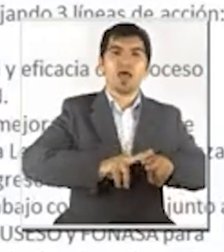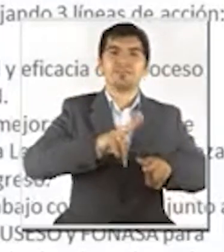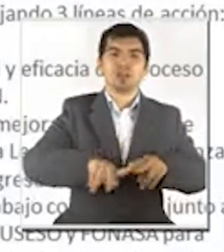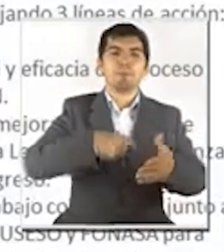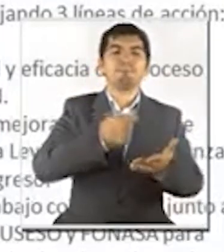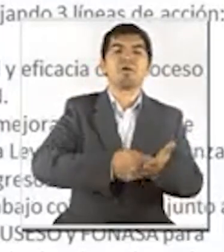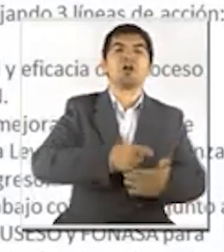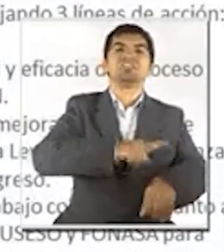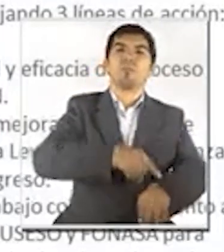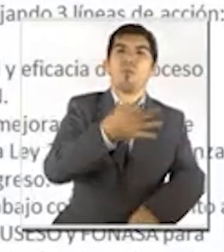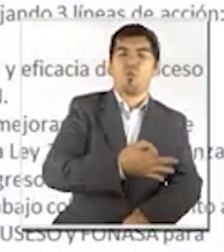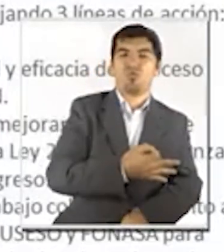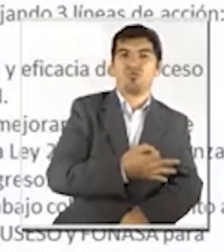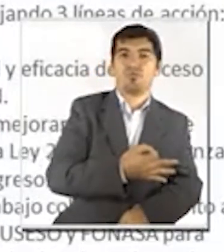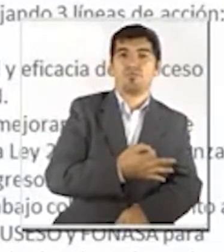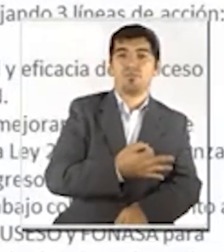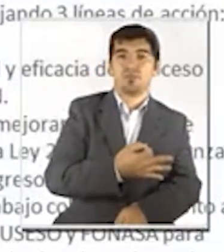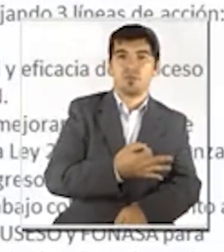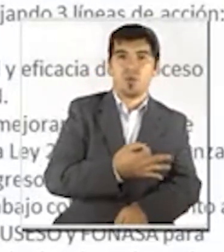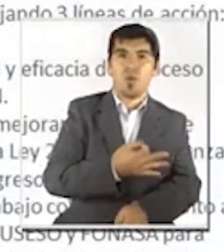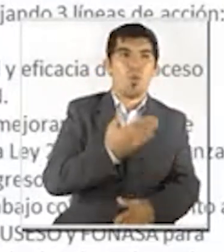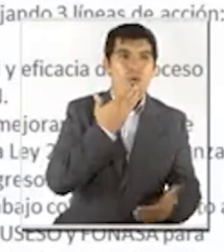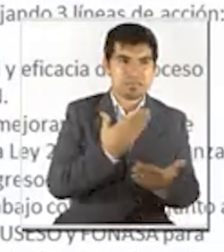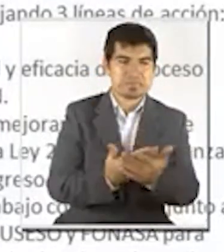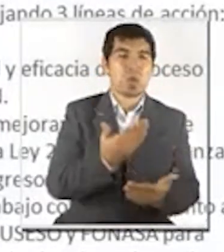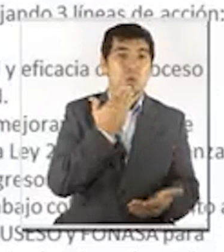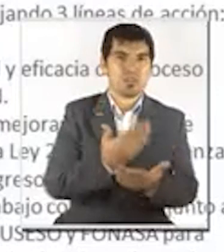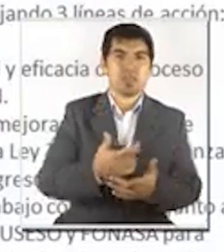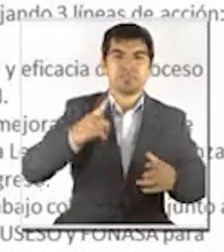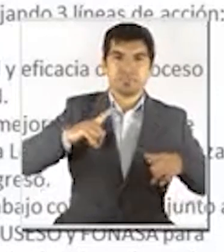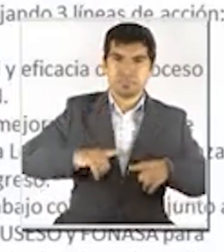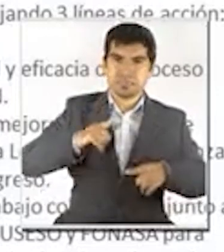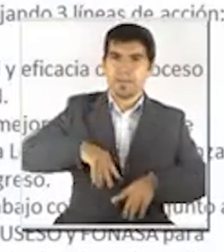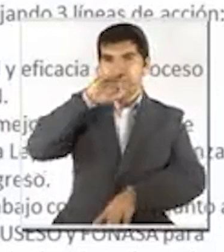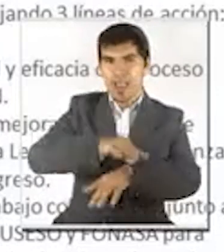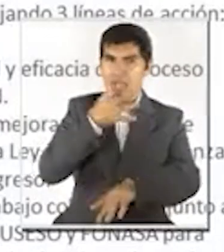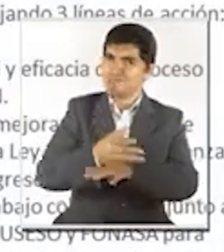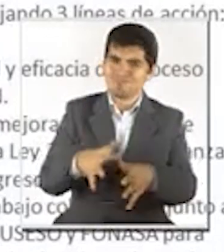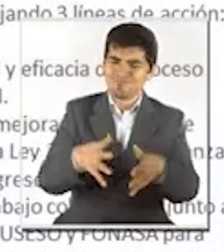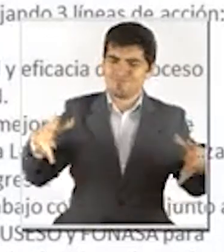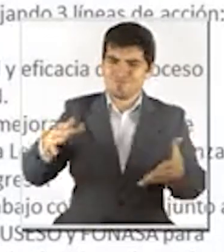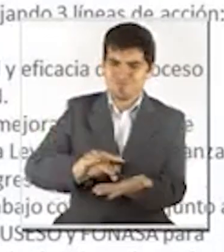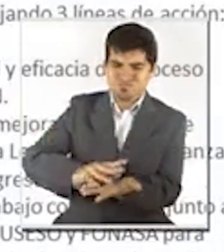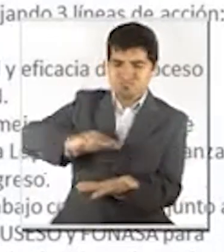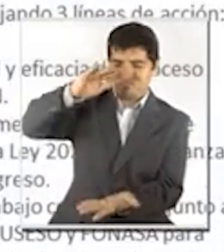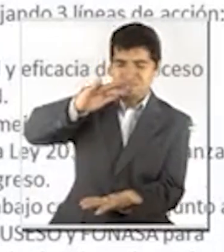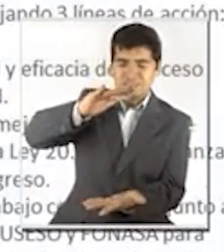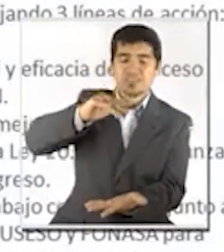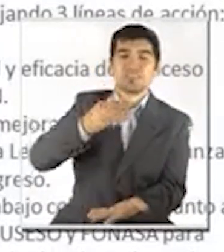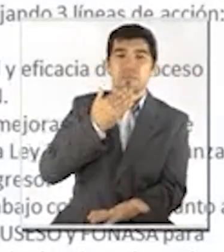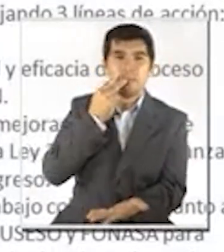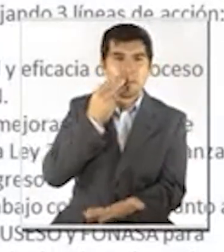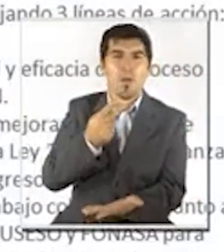e invalidez con pin aumentar las sanciones y mejorar las facultades con las cuales están persiguiendo y con las que cuenta tanto con